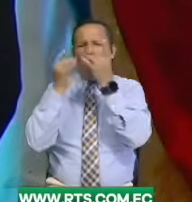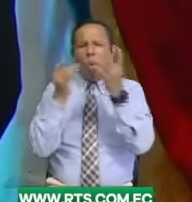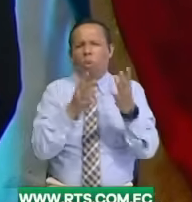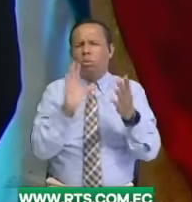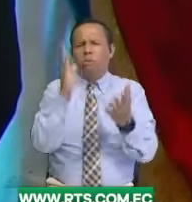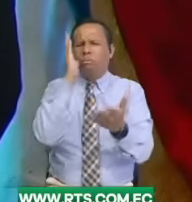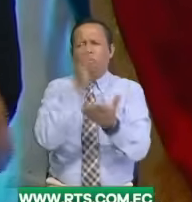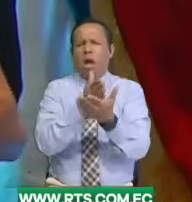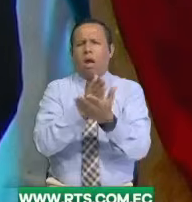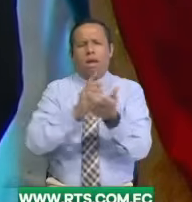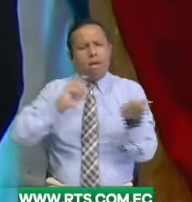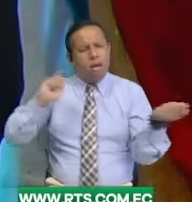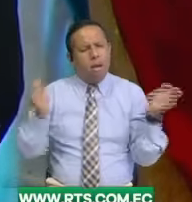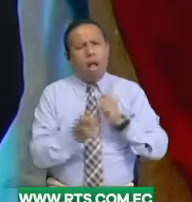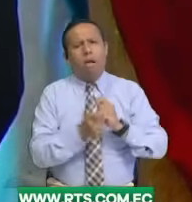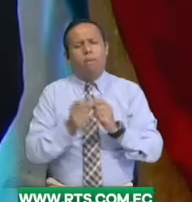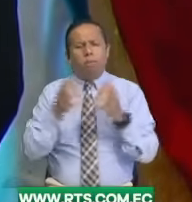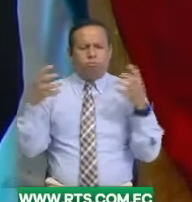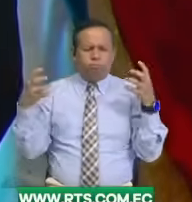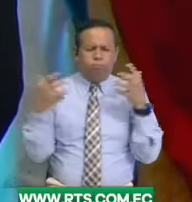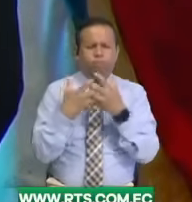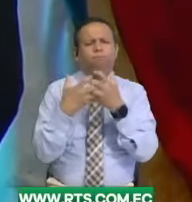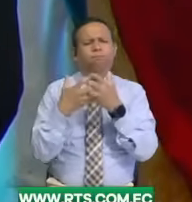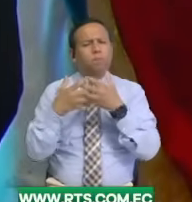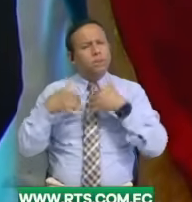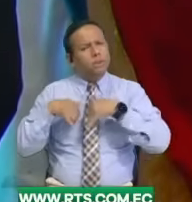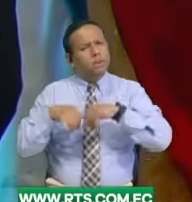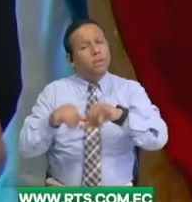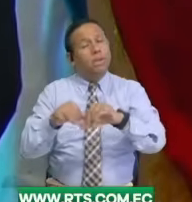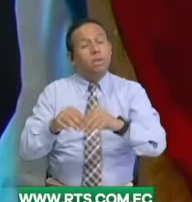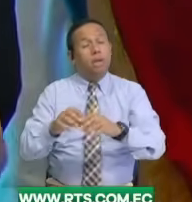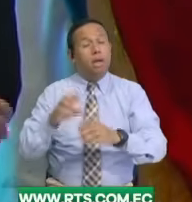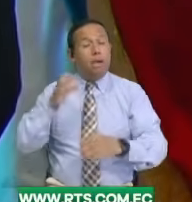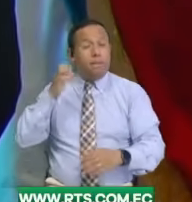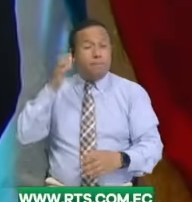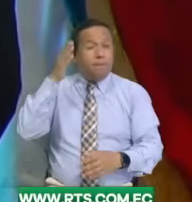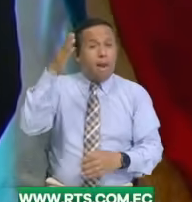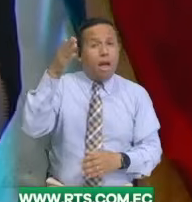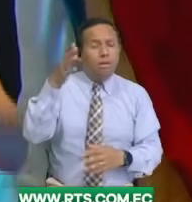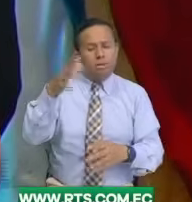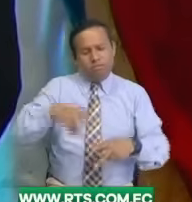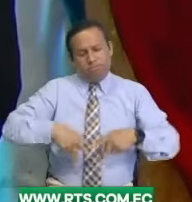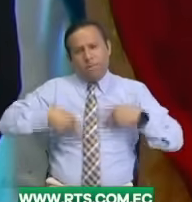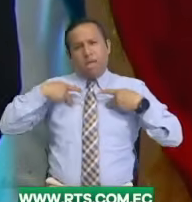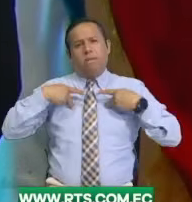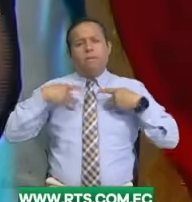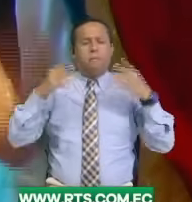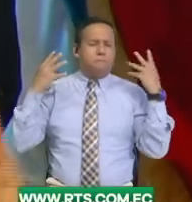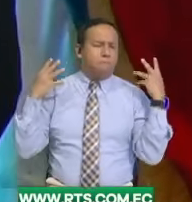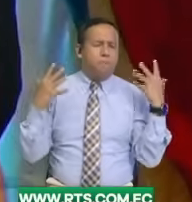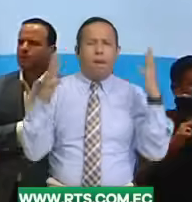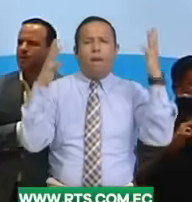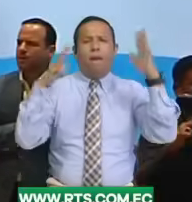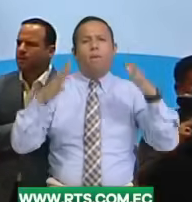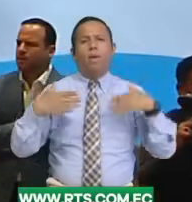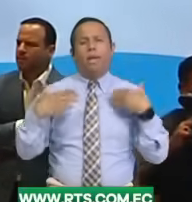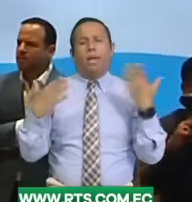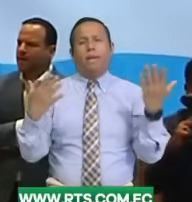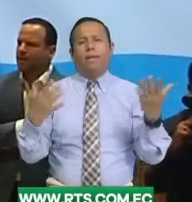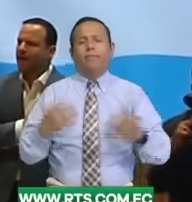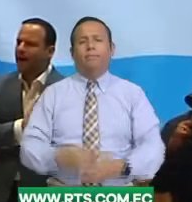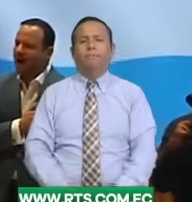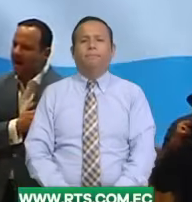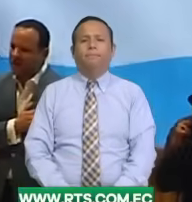cambio, juntos al futuro, porque la esperanza siempre vivirá. ¡Que viva Guayaquil, señoras y señores!